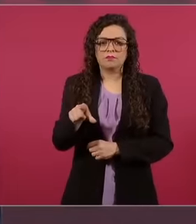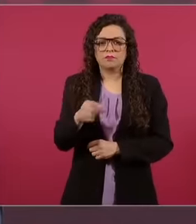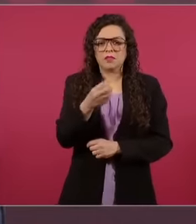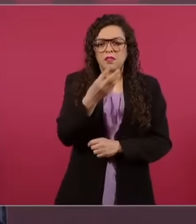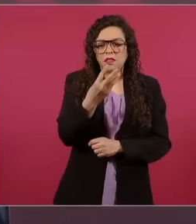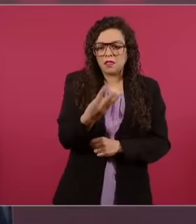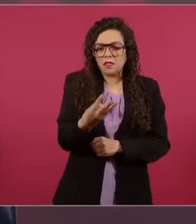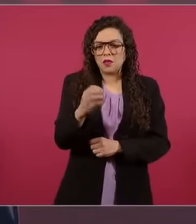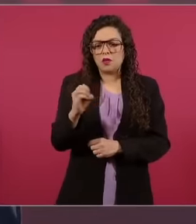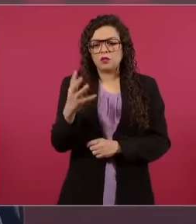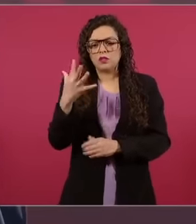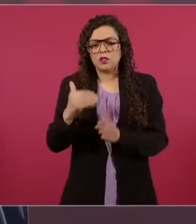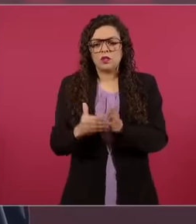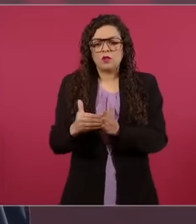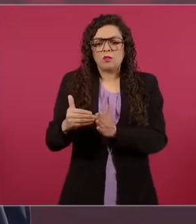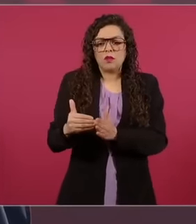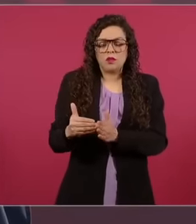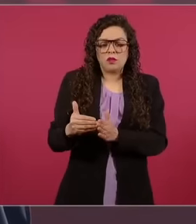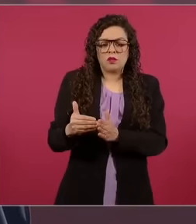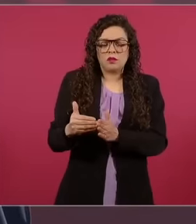3-5 millones al mes.